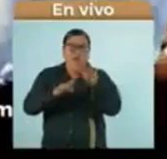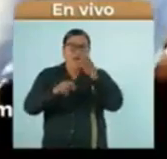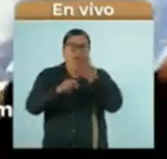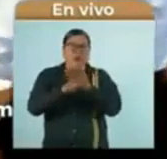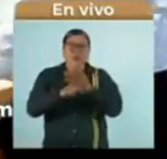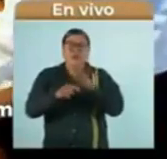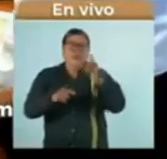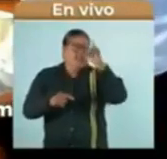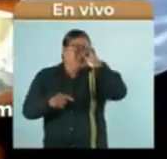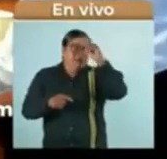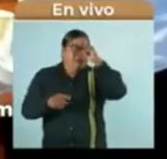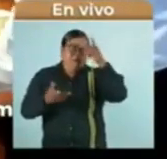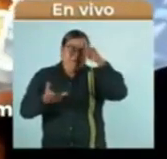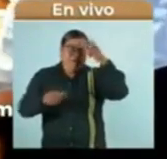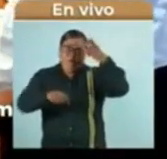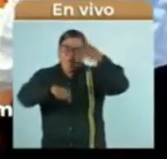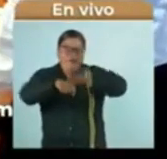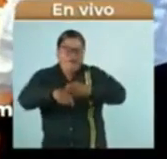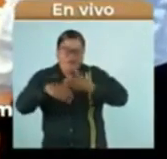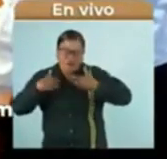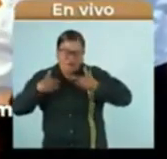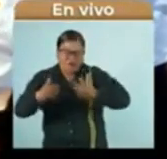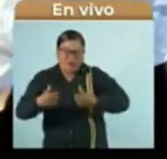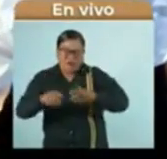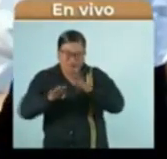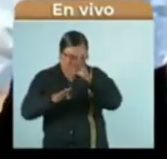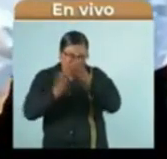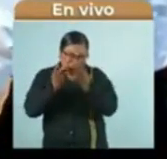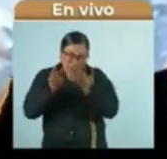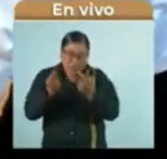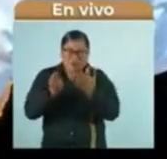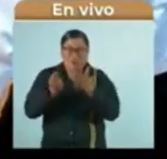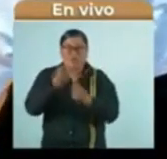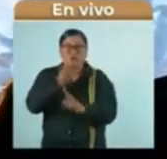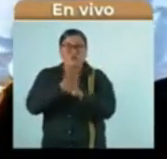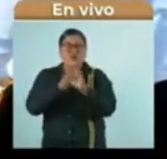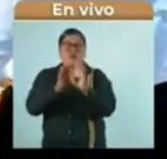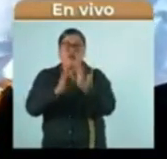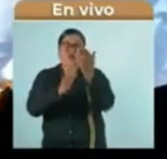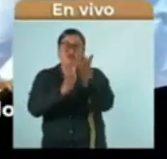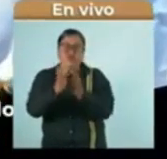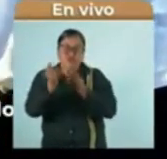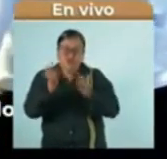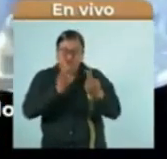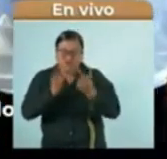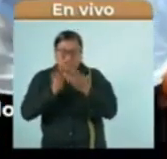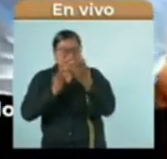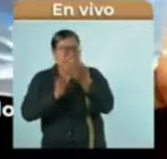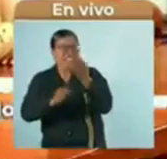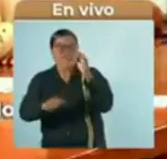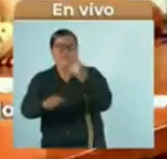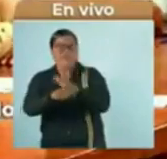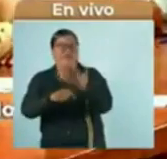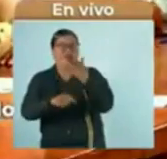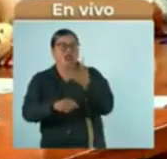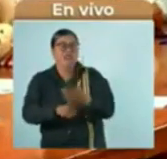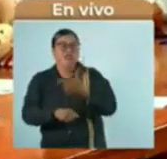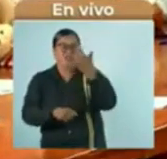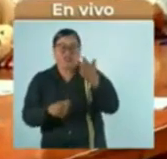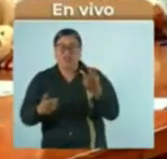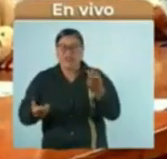quieren entender que resolver los problemas por la vía del diálogo es la mejor fórmula y de repente le